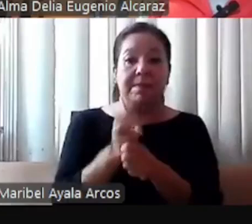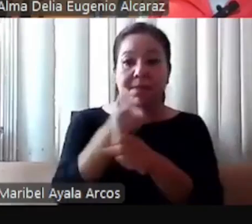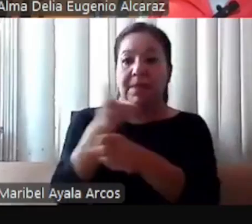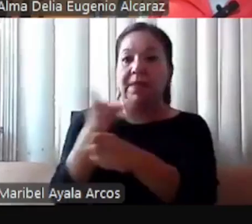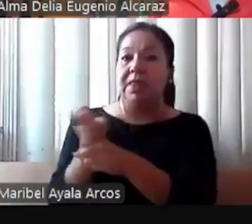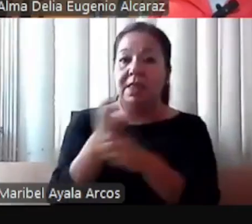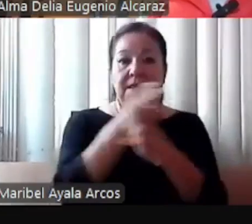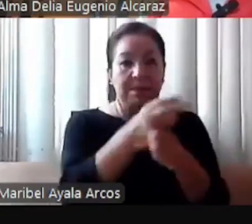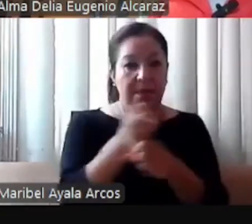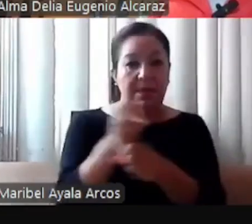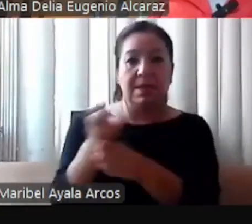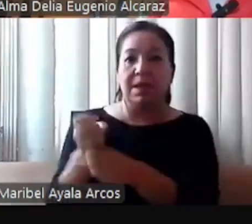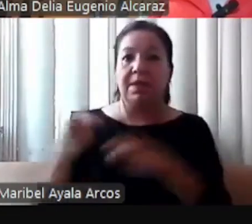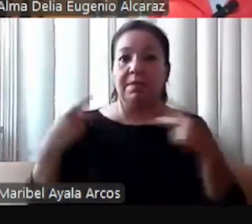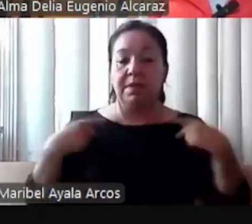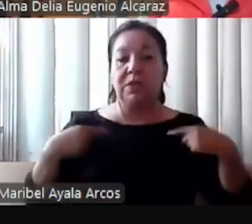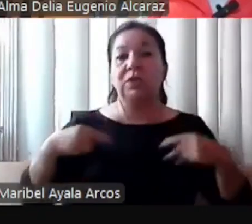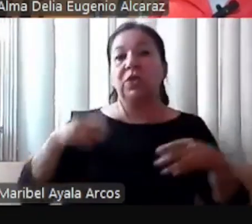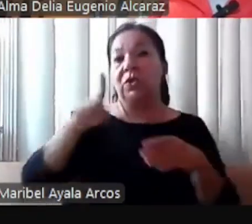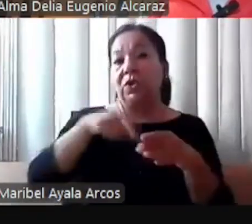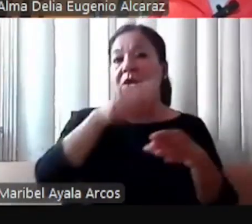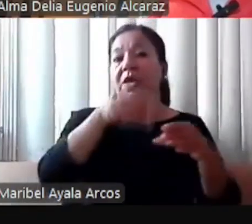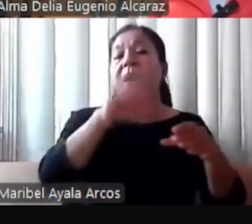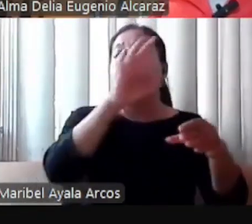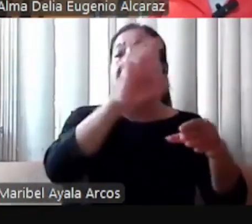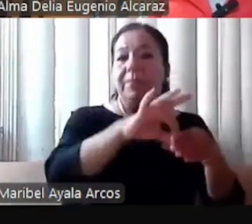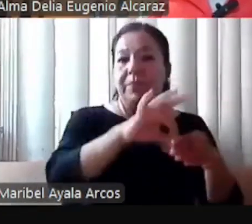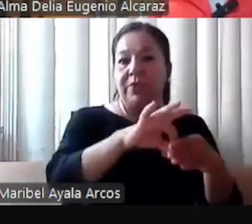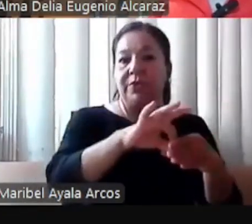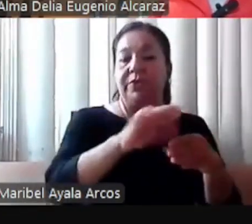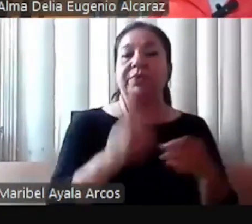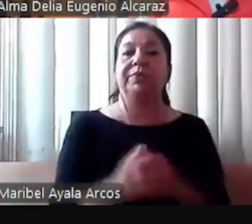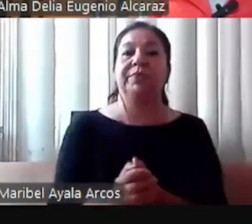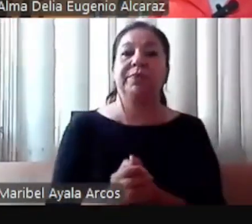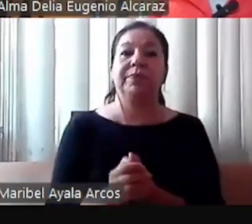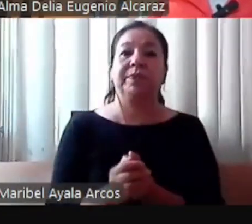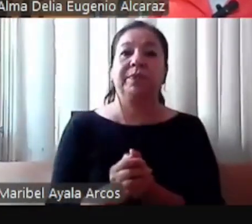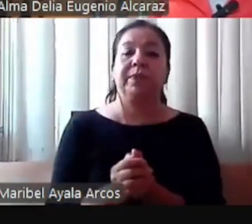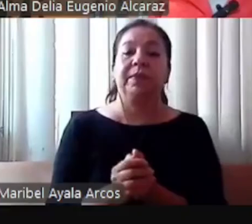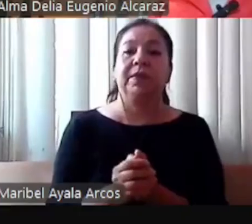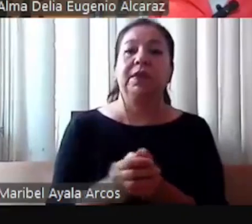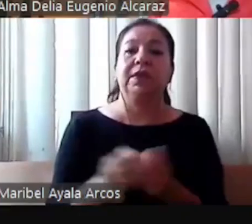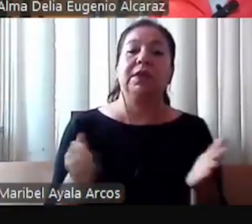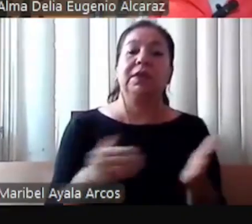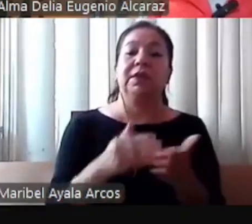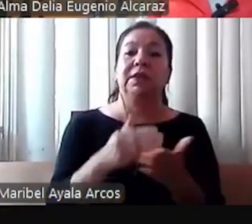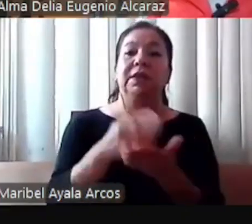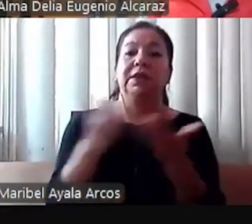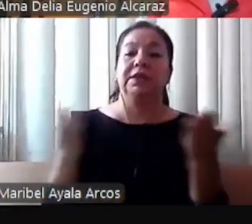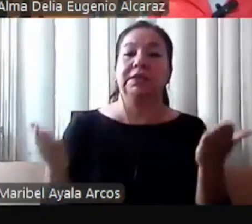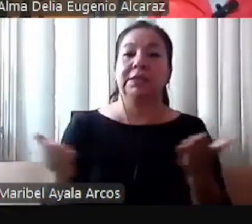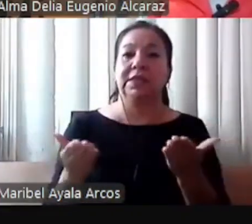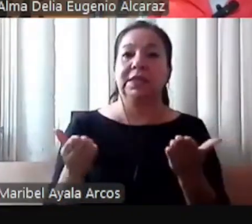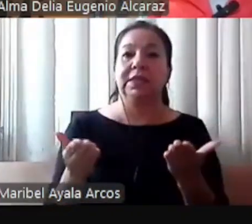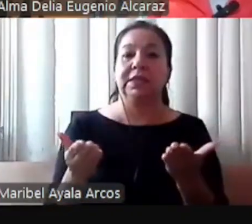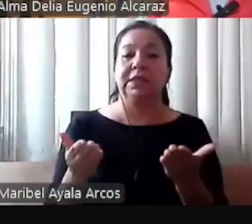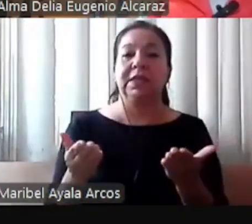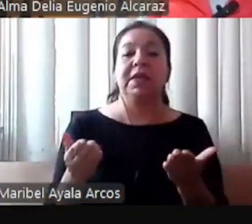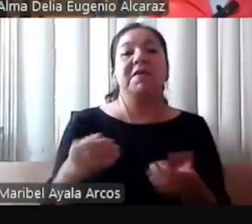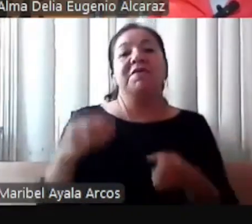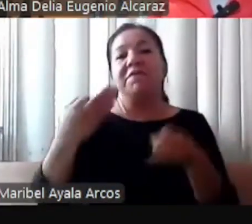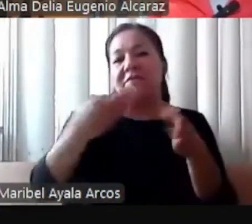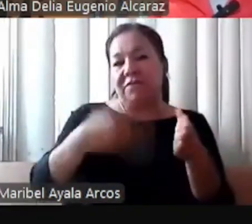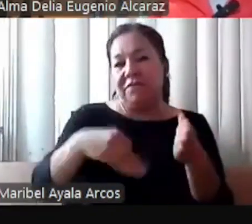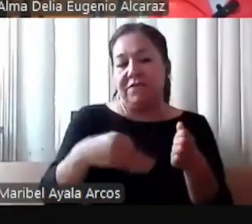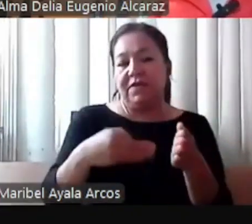equivalentes funcionales, probanzas con las que se acreditan en su totalidad los elementos temporal y subjetivo sin que sean suficientes para tener